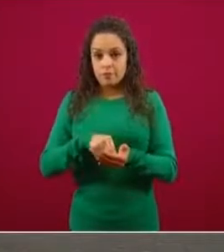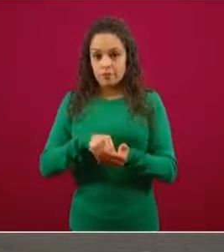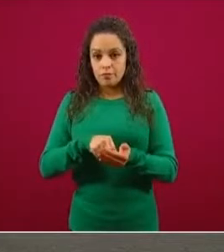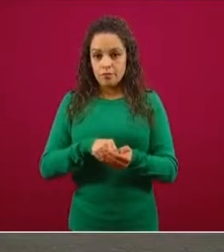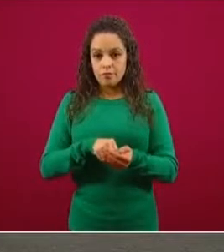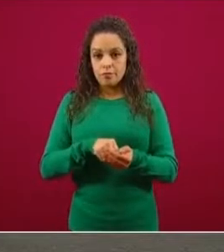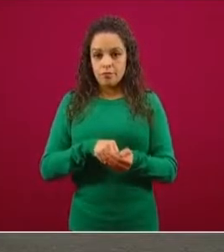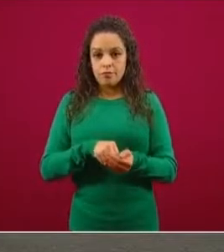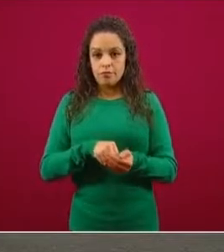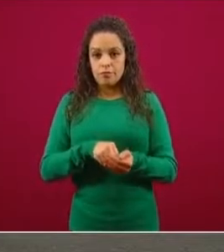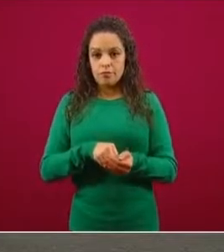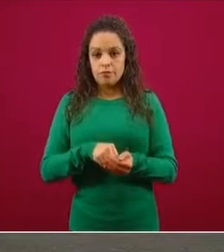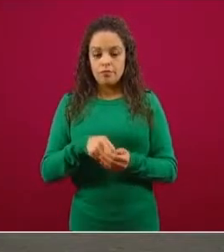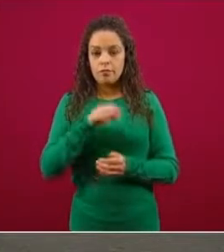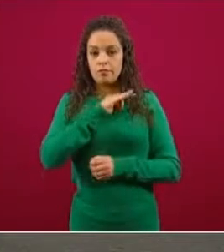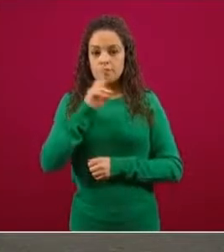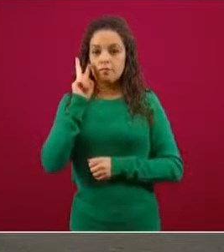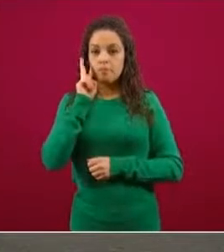hospitales.